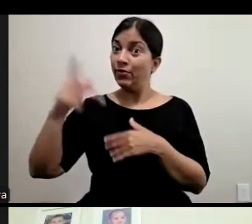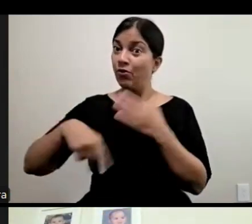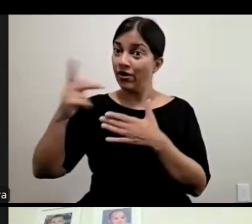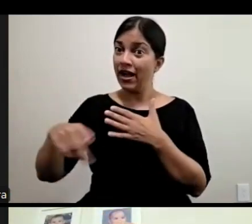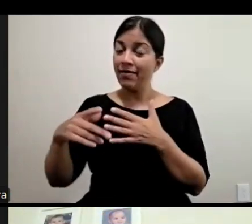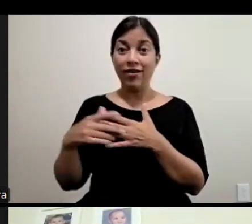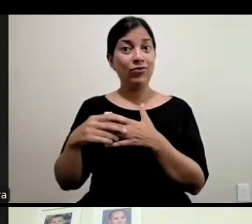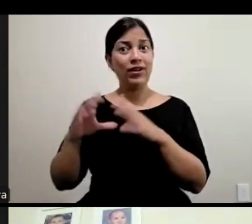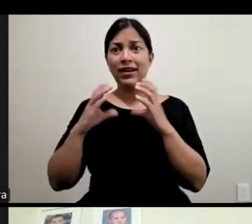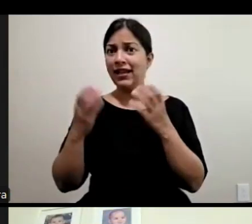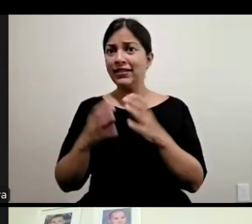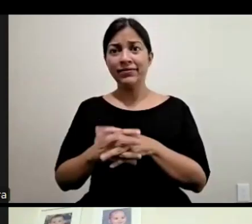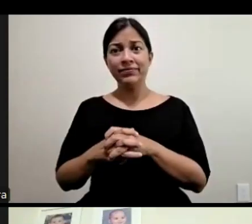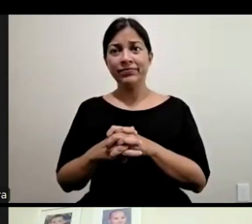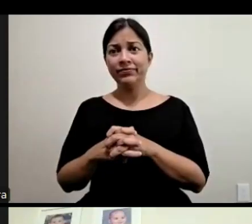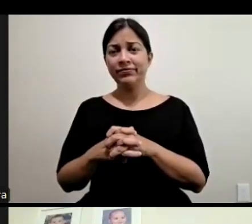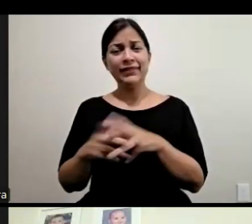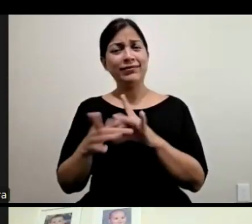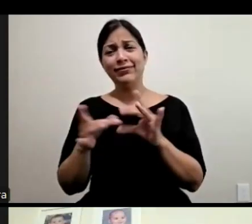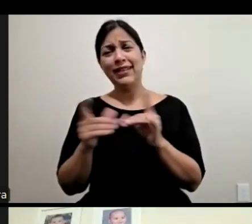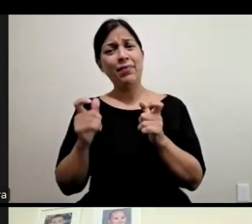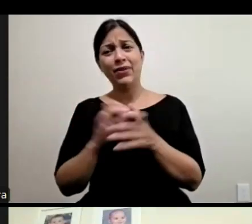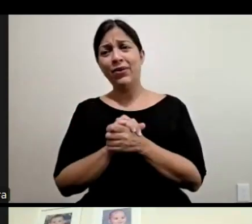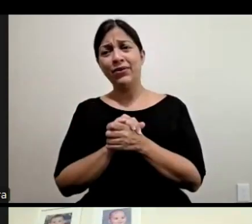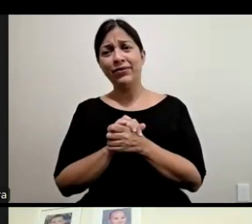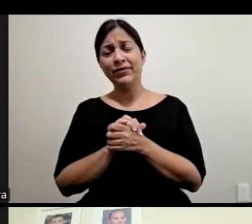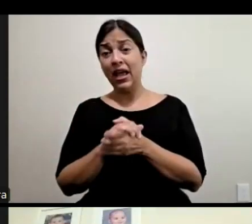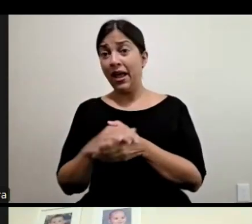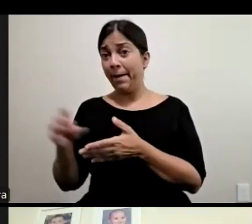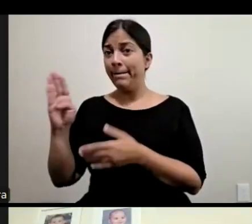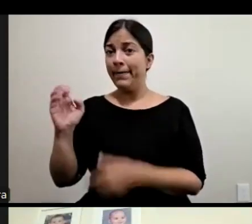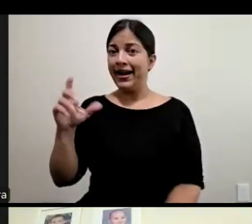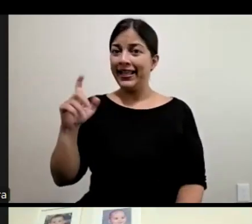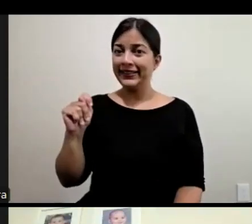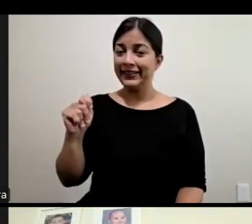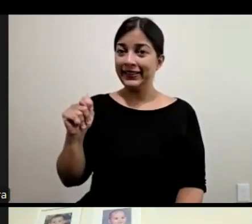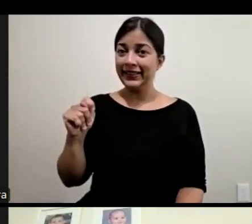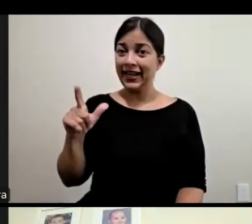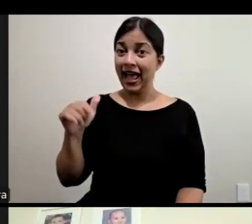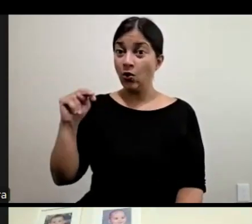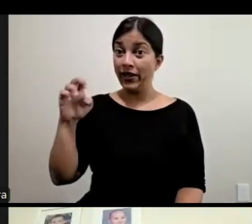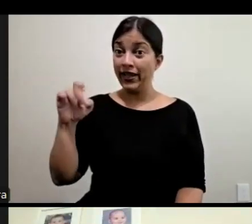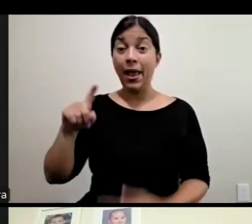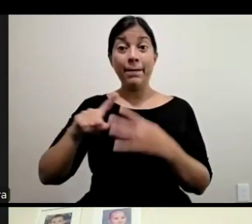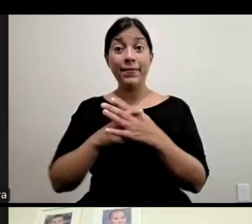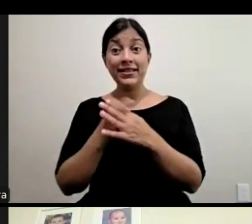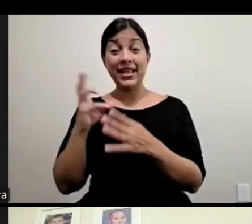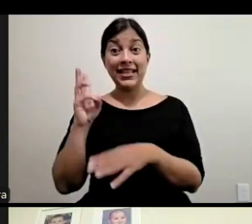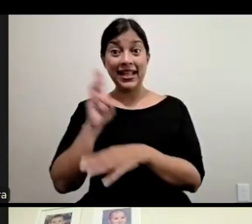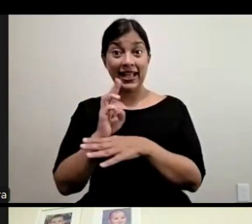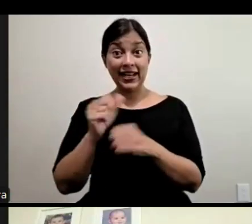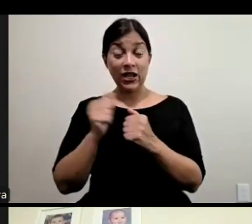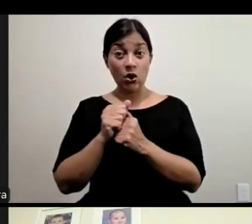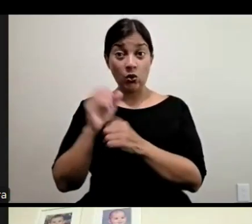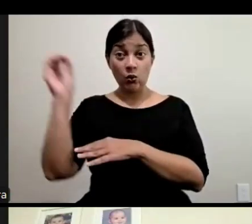masterclass. Déjame contarte rapidito. El ballet de la nuit empieza a las 6 de la tarde más o menos, con el caer de la noche.